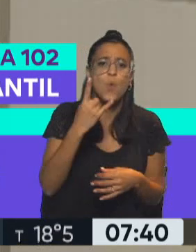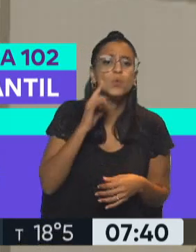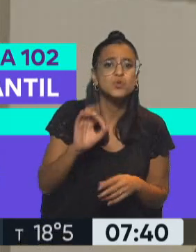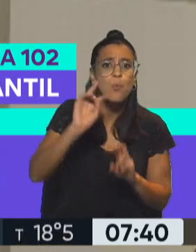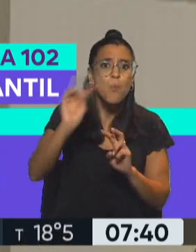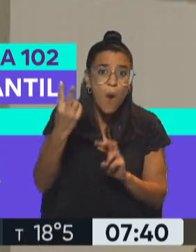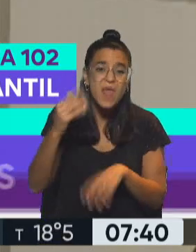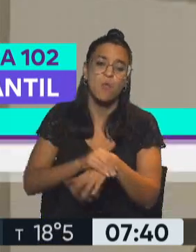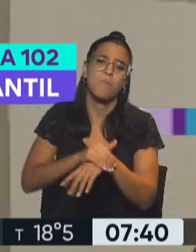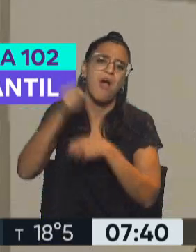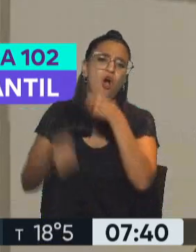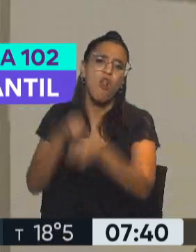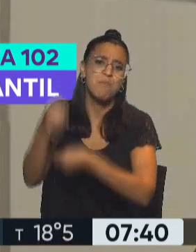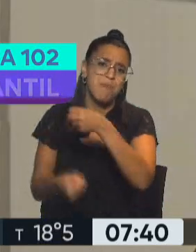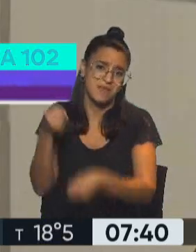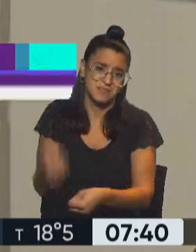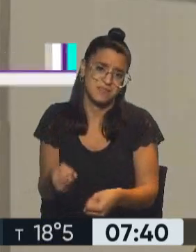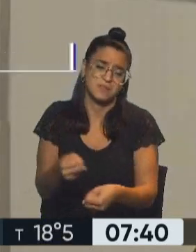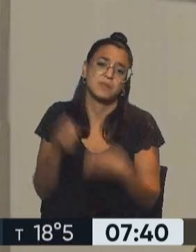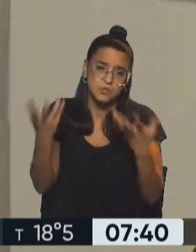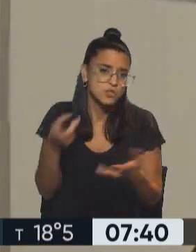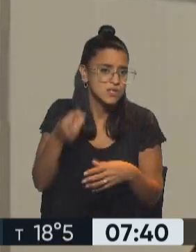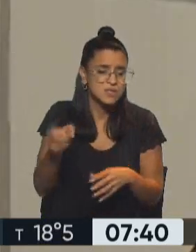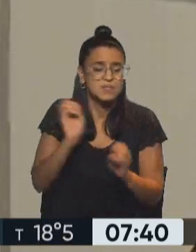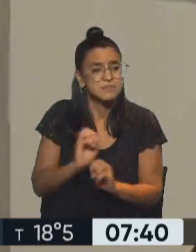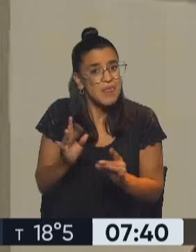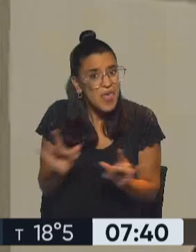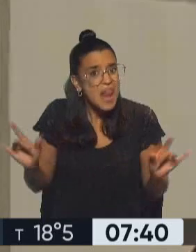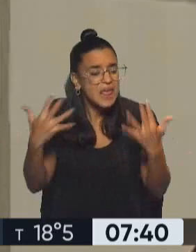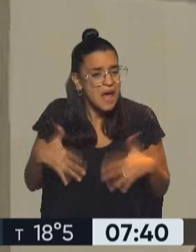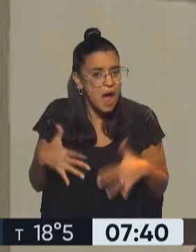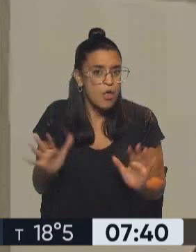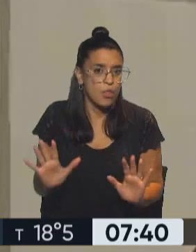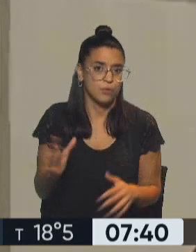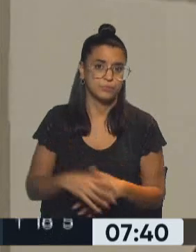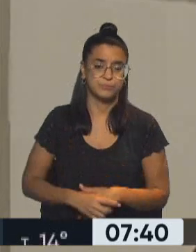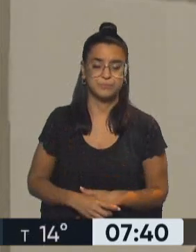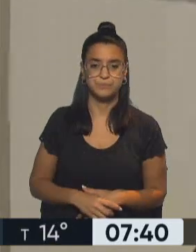raíz de golpes, por lo cual es un hecho muy delicado y así debe ser tratado.